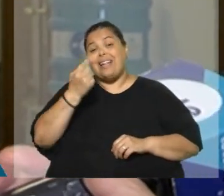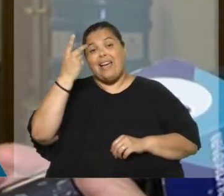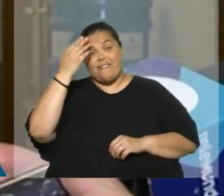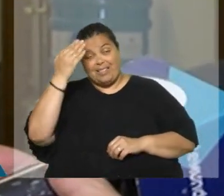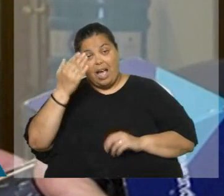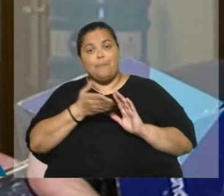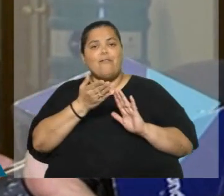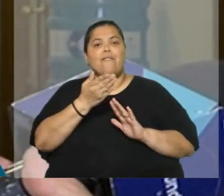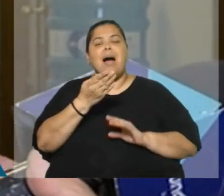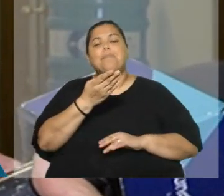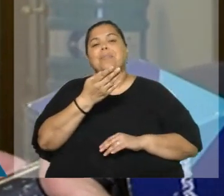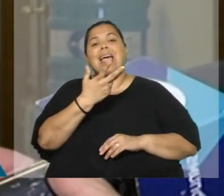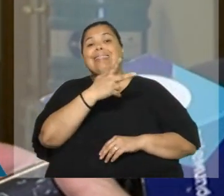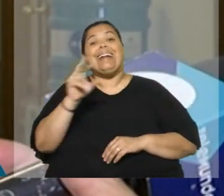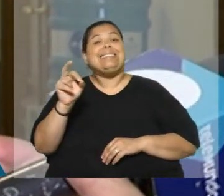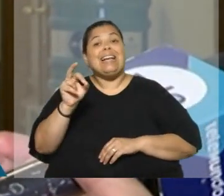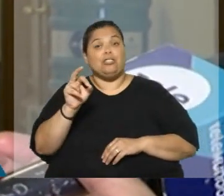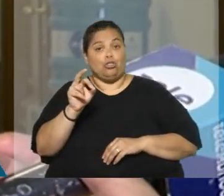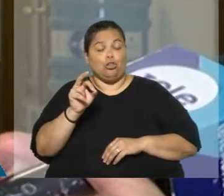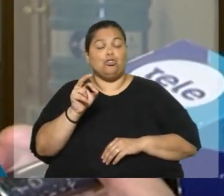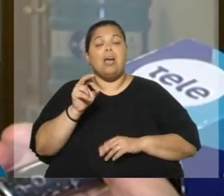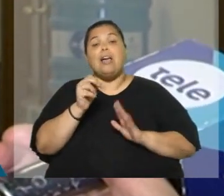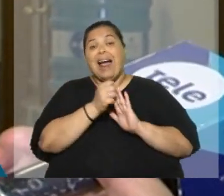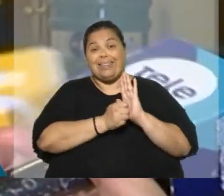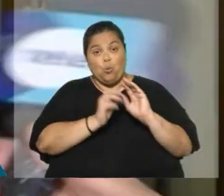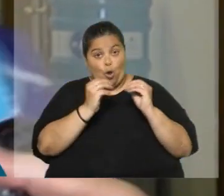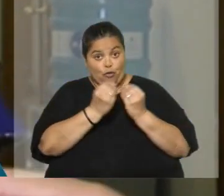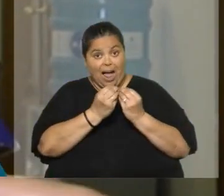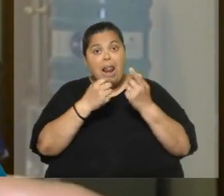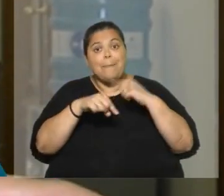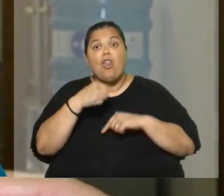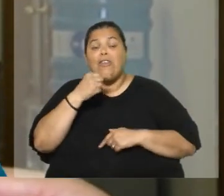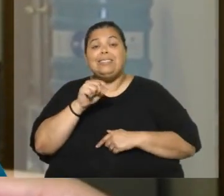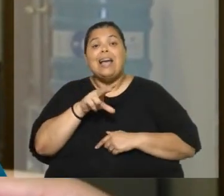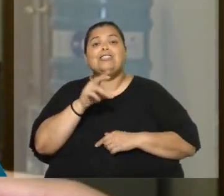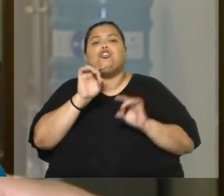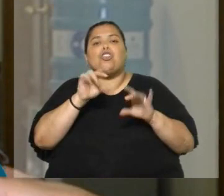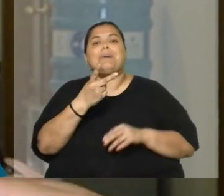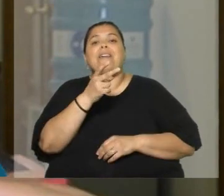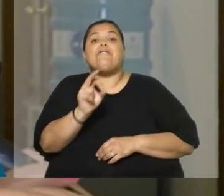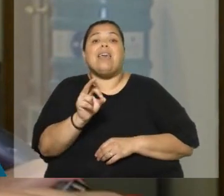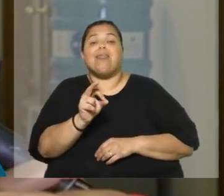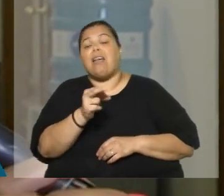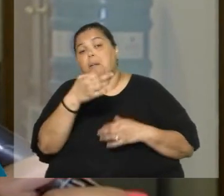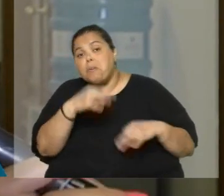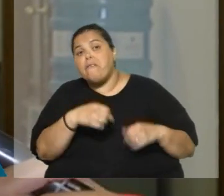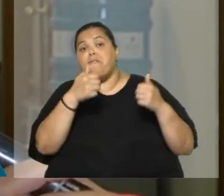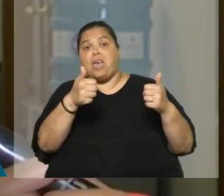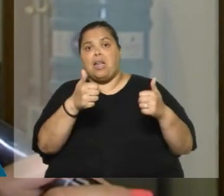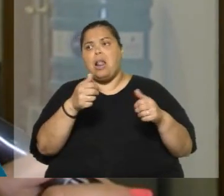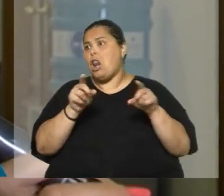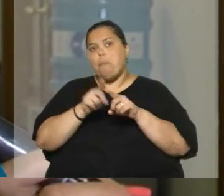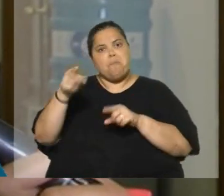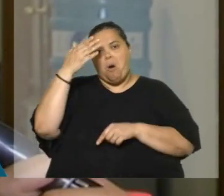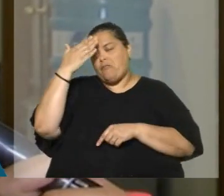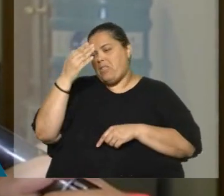los 300 son beneficiosos para la gente, que el resto no. Esa es la opinión del Frente Amplio, como también tenían la misma opinión con relación a la LUC, como